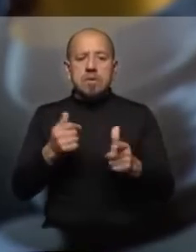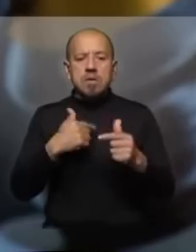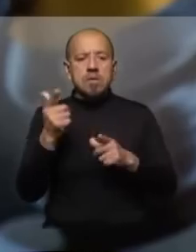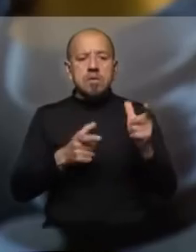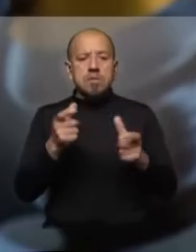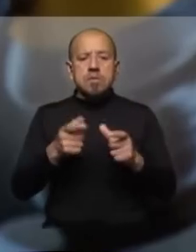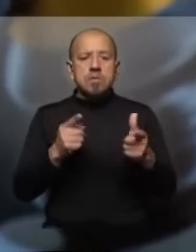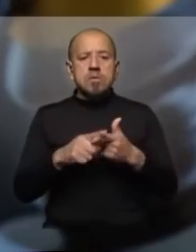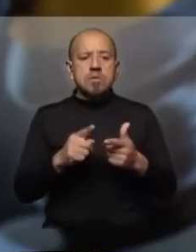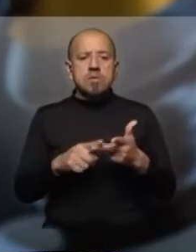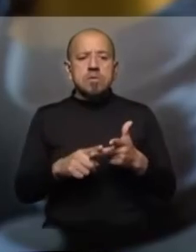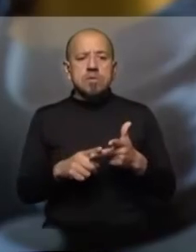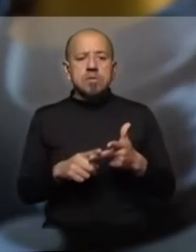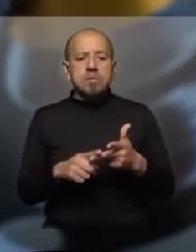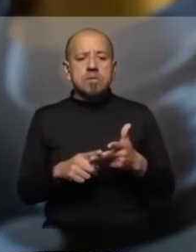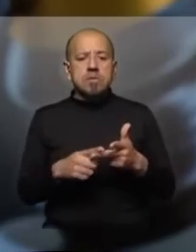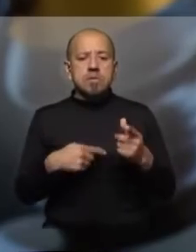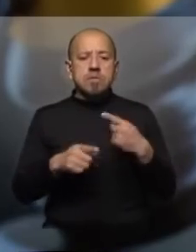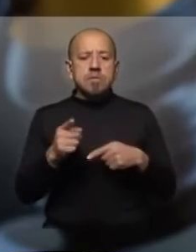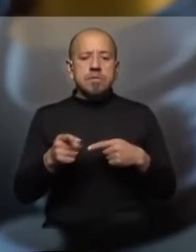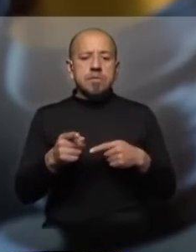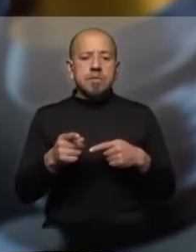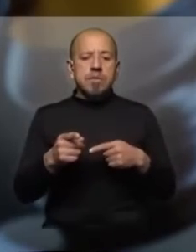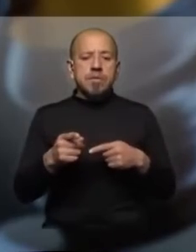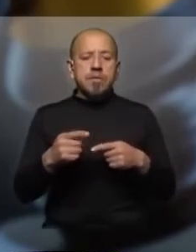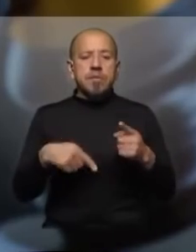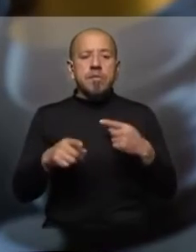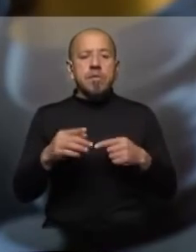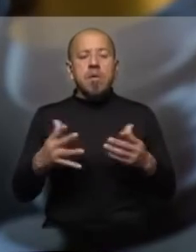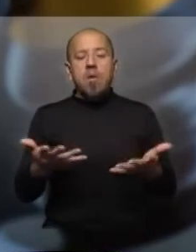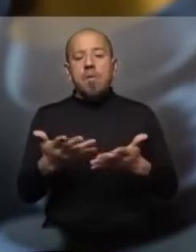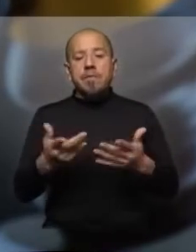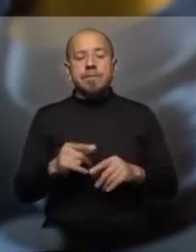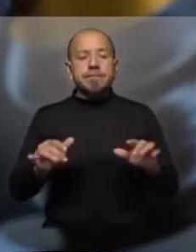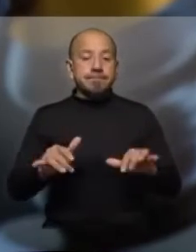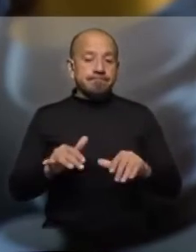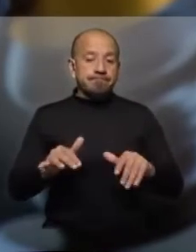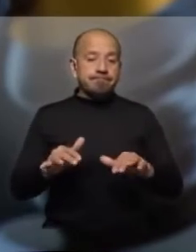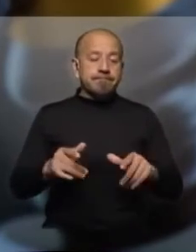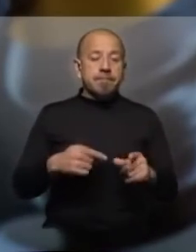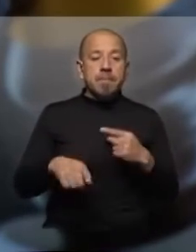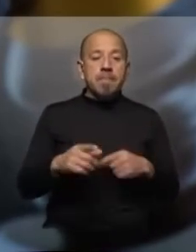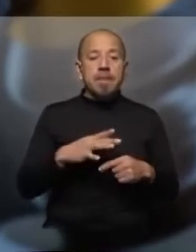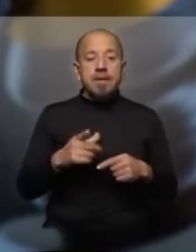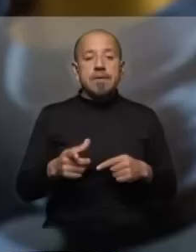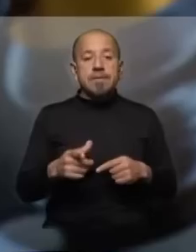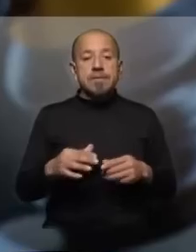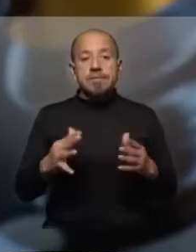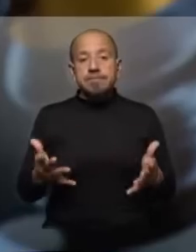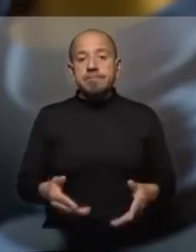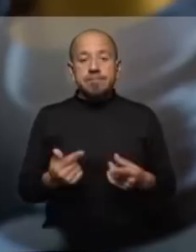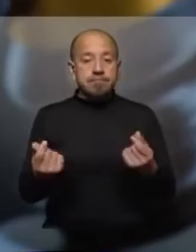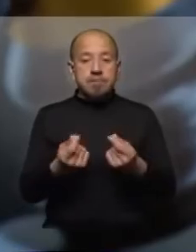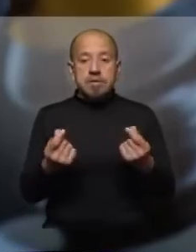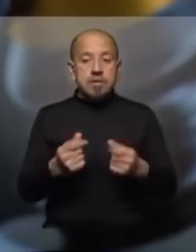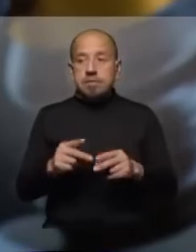tráfico de personas este que son las actividades delictivas sumado ahora los delitos informáticos que ganan más dinero que